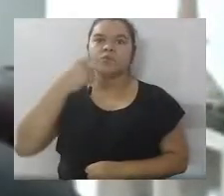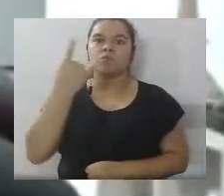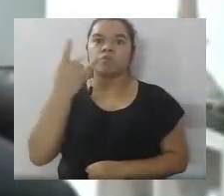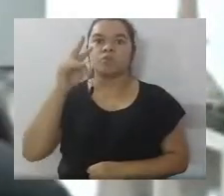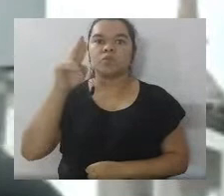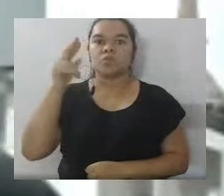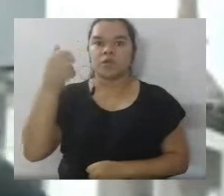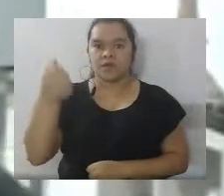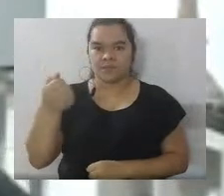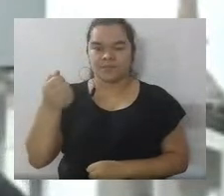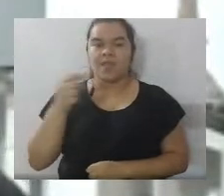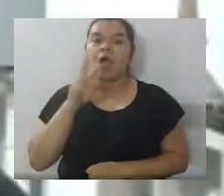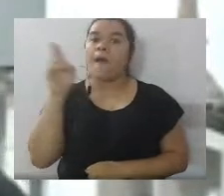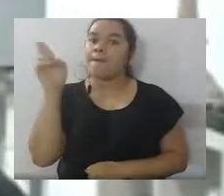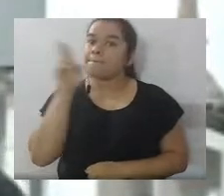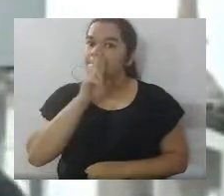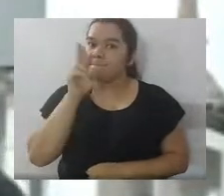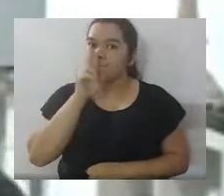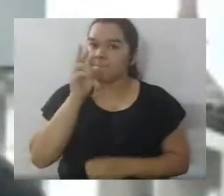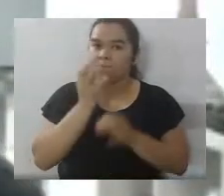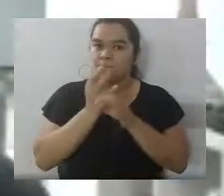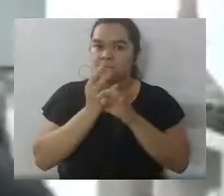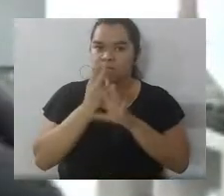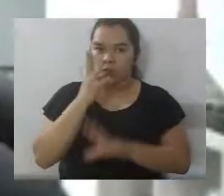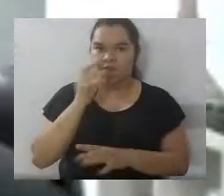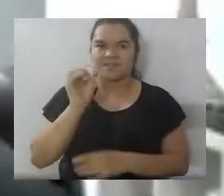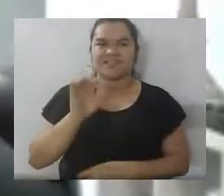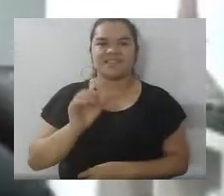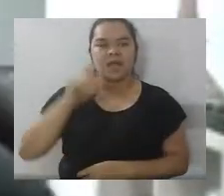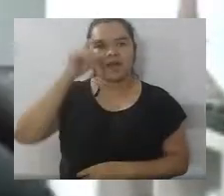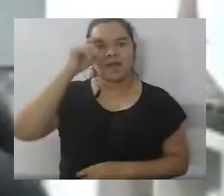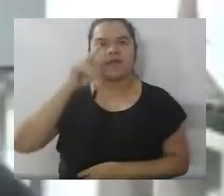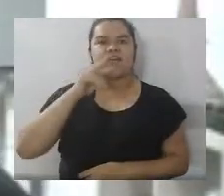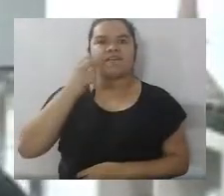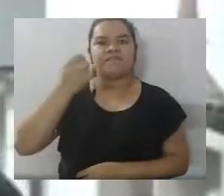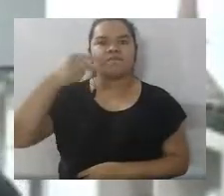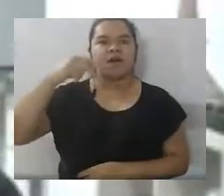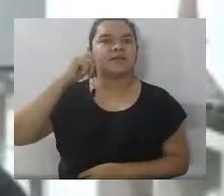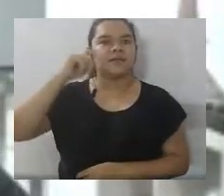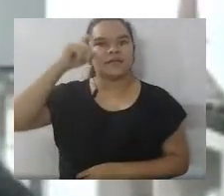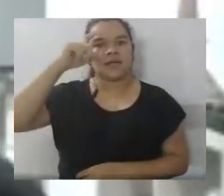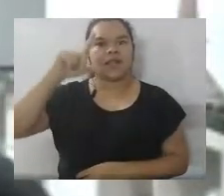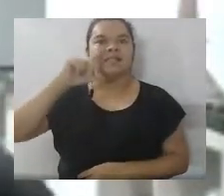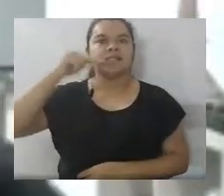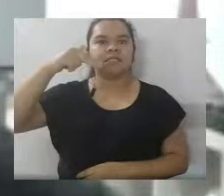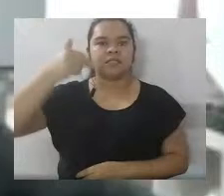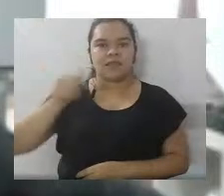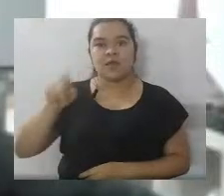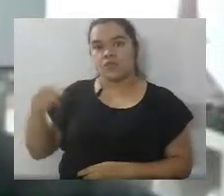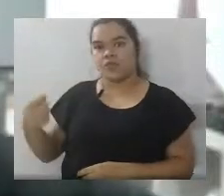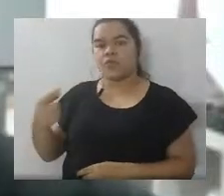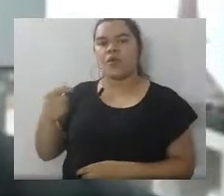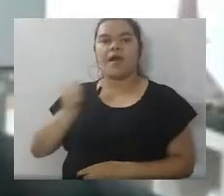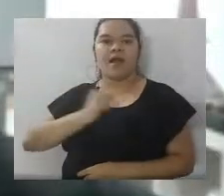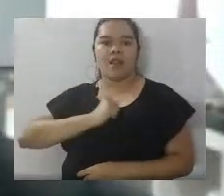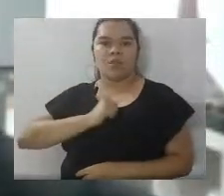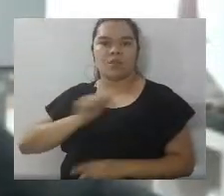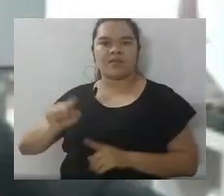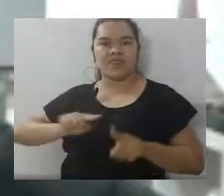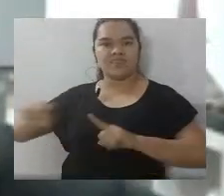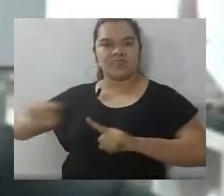de la agrimensora Evangelina Melgarejo y de la delegada estudiantil por la UNE de la Ingeniería en